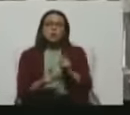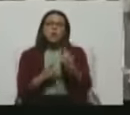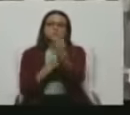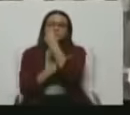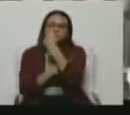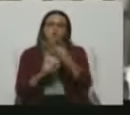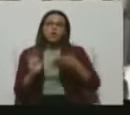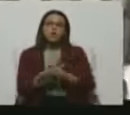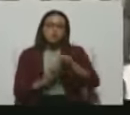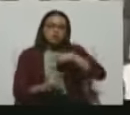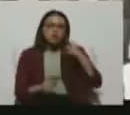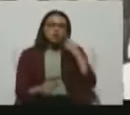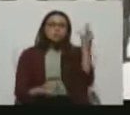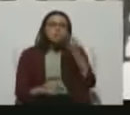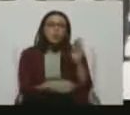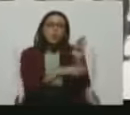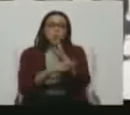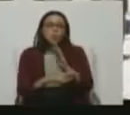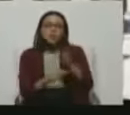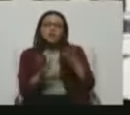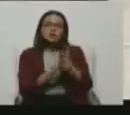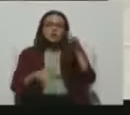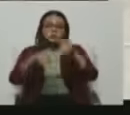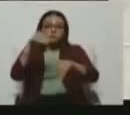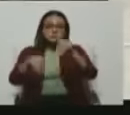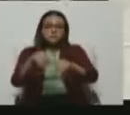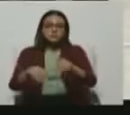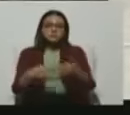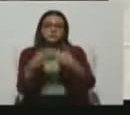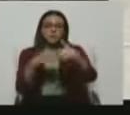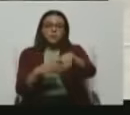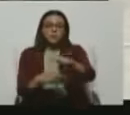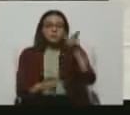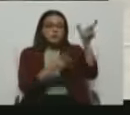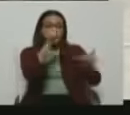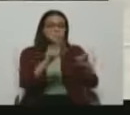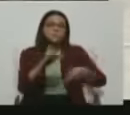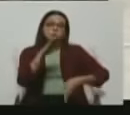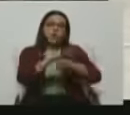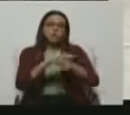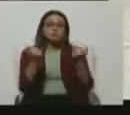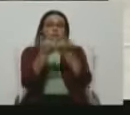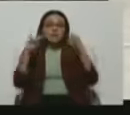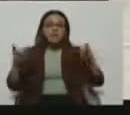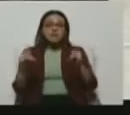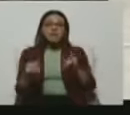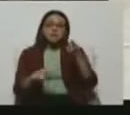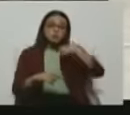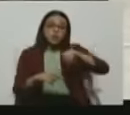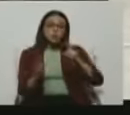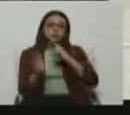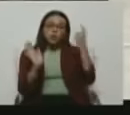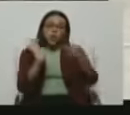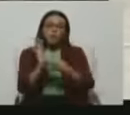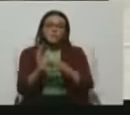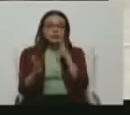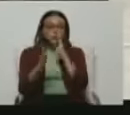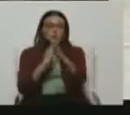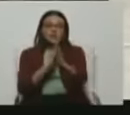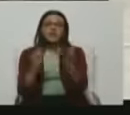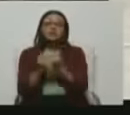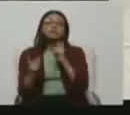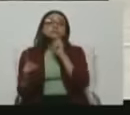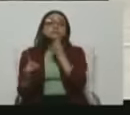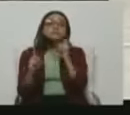donde garantizaremos el sufragio durante el ejercicio del voto ciudadano libre, universal, directo y secreto,